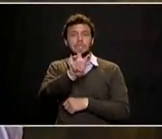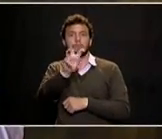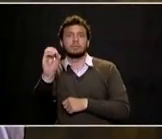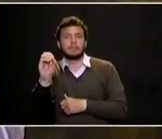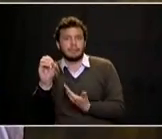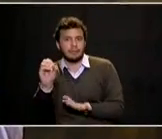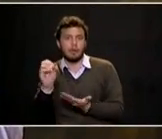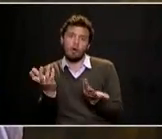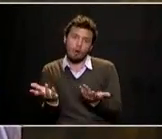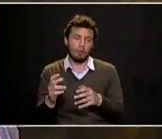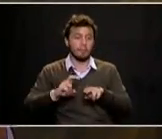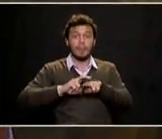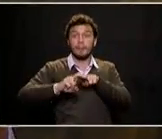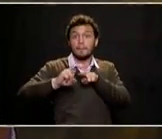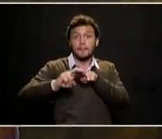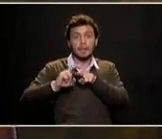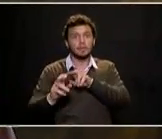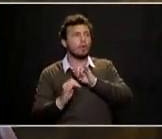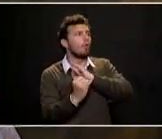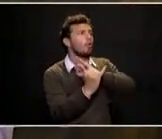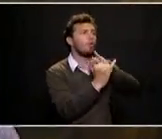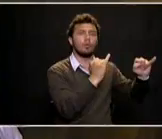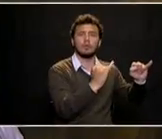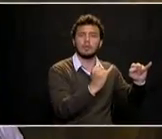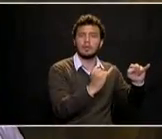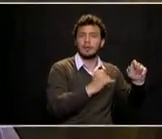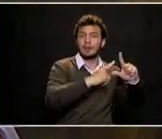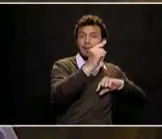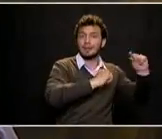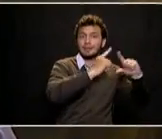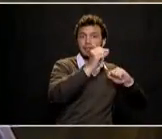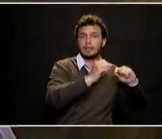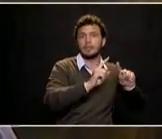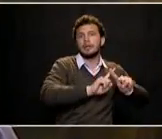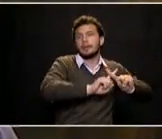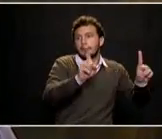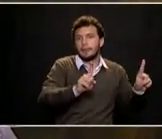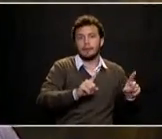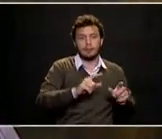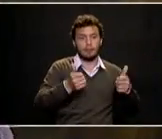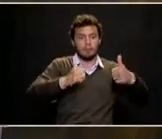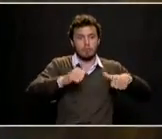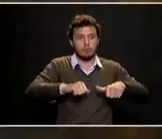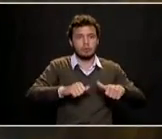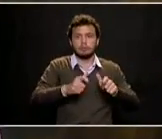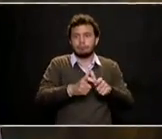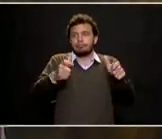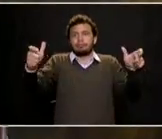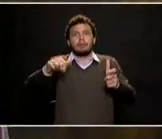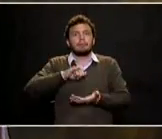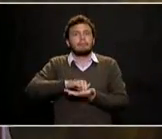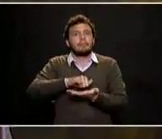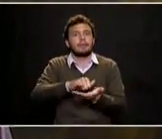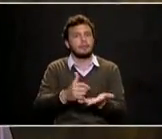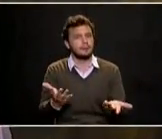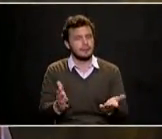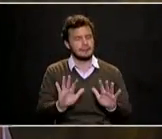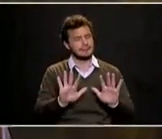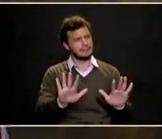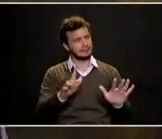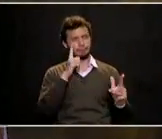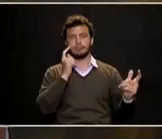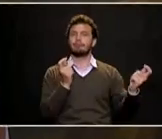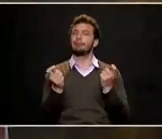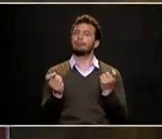estrella la última estación, pero todos los buses del sur siguen llegando al centro de la ciudad. Vamos a organizar el transporte público, lo